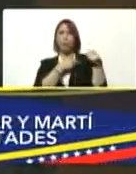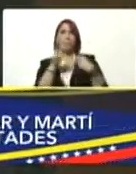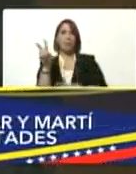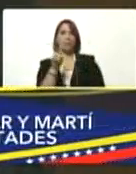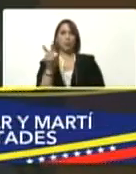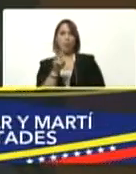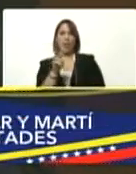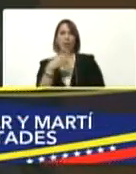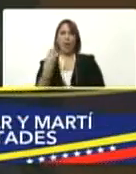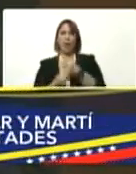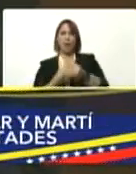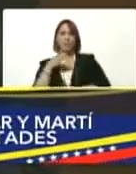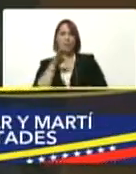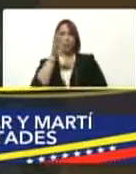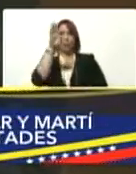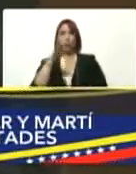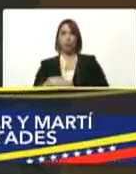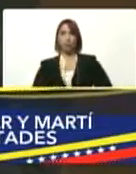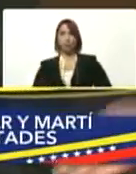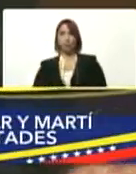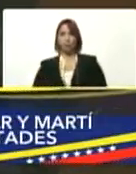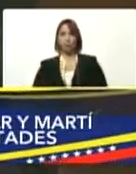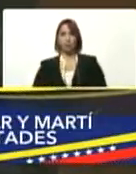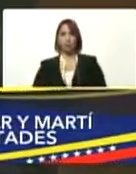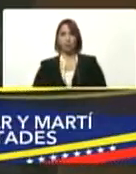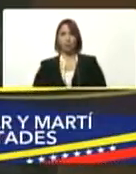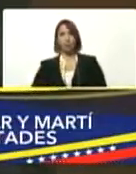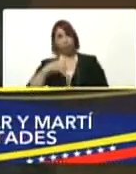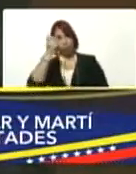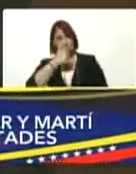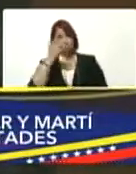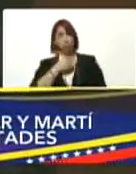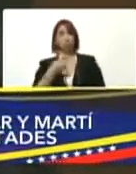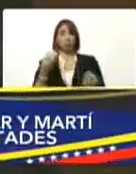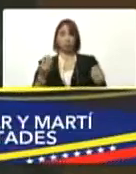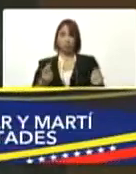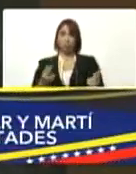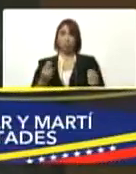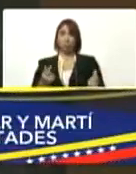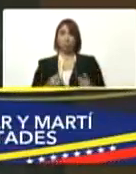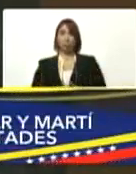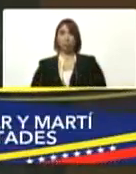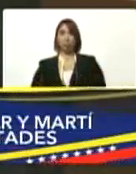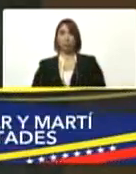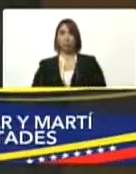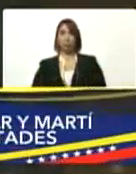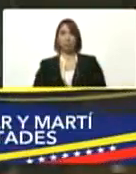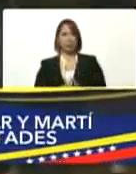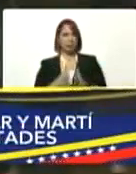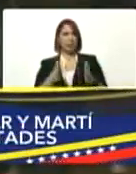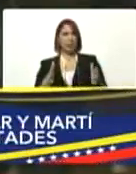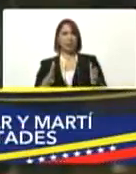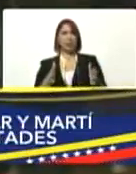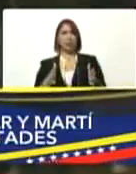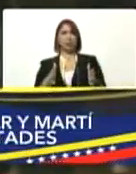futuro. Aquí, convencido. Un gigante, pues el caballo.